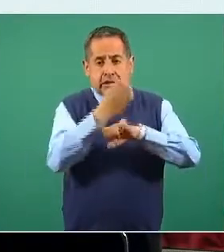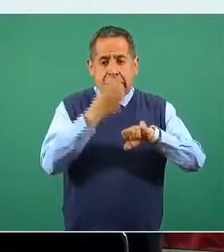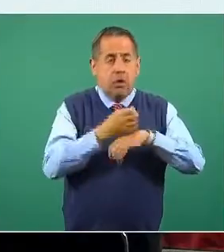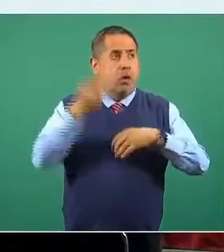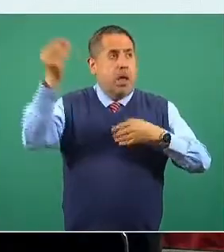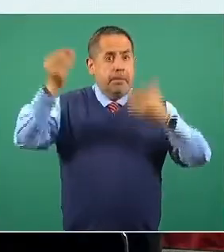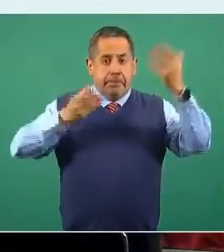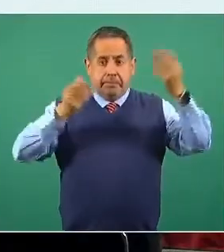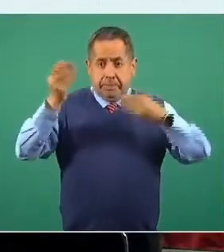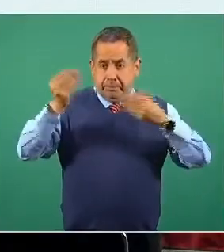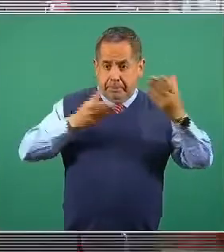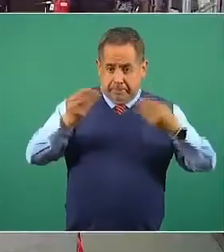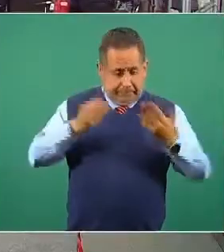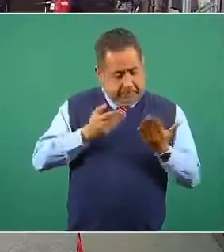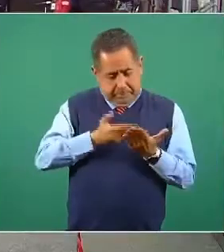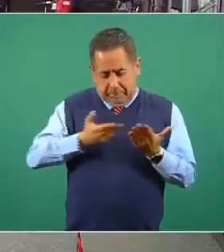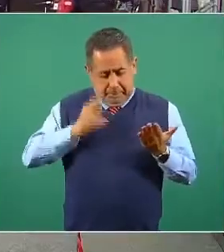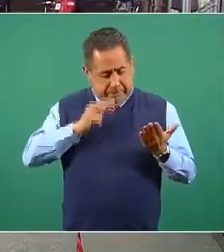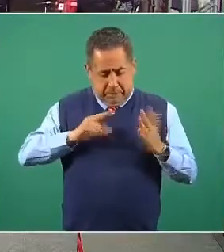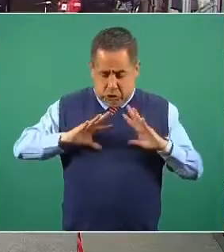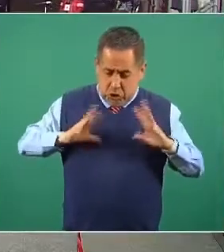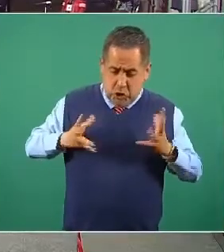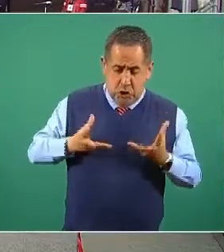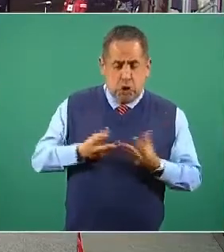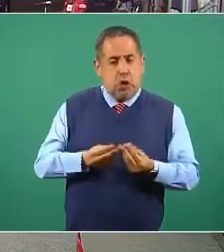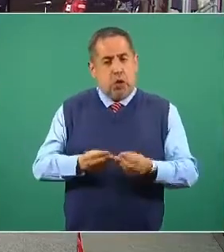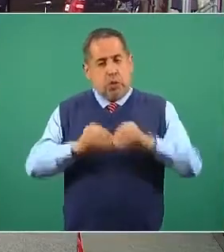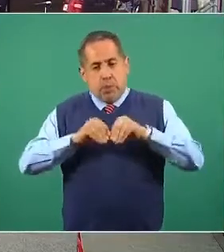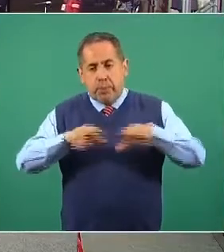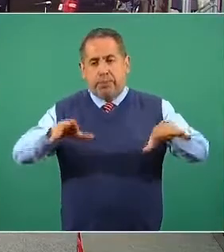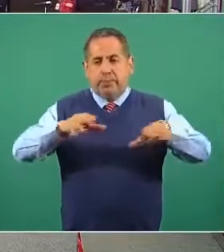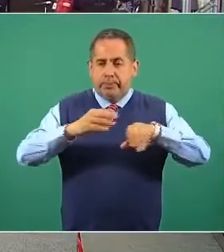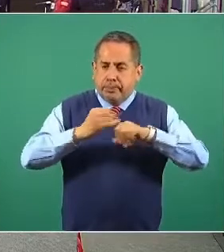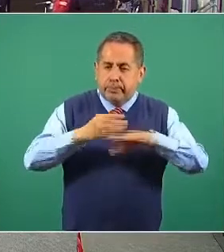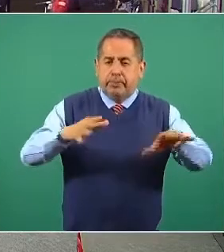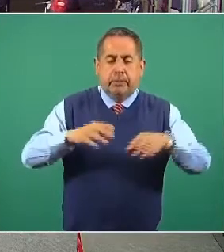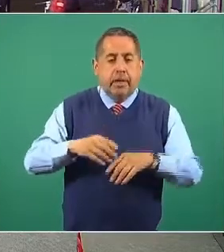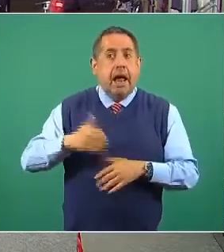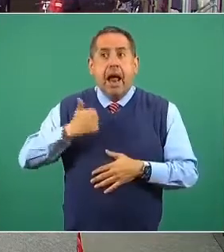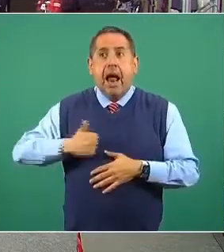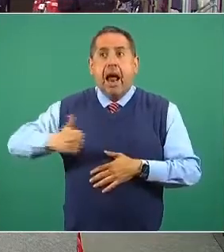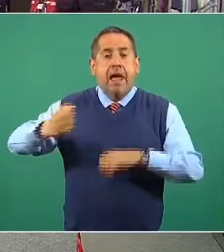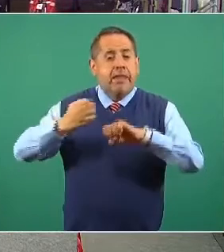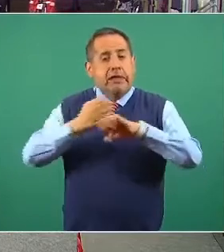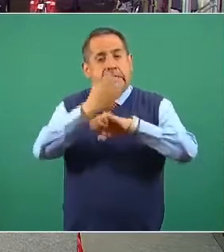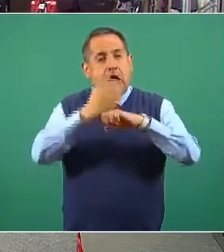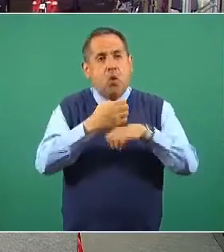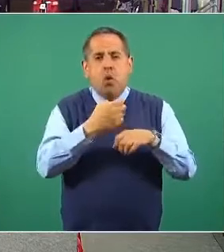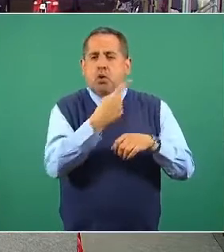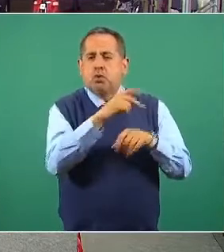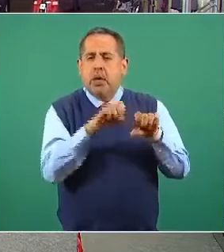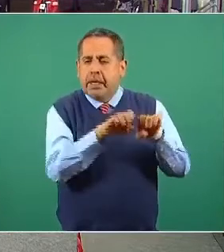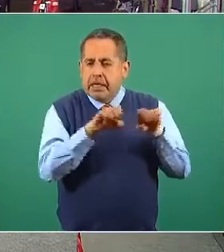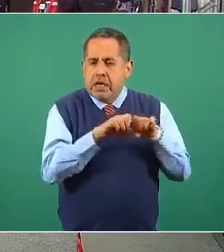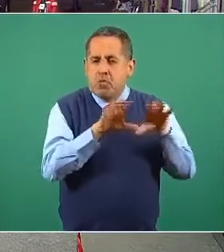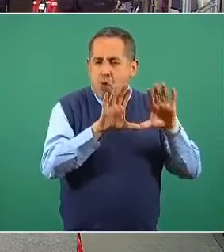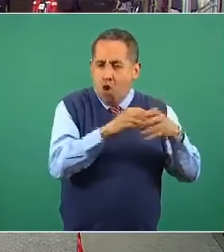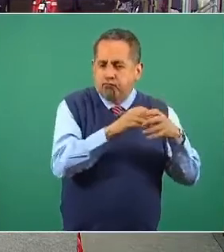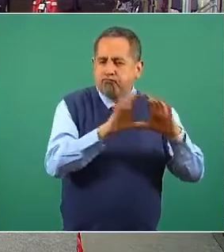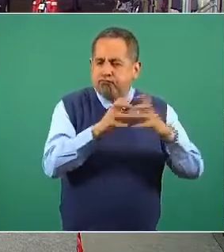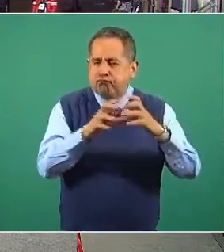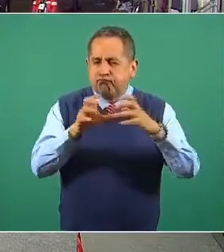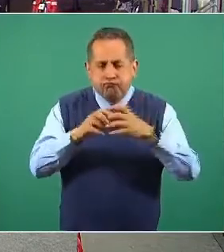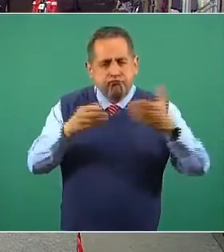comprometidas a través de sus equipos técnicos en campo, en todas las unidades de salud, en los servicios estatales de